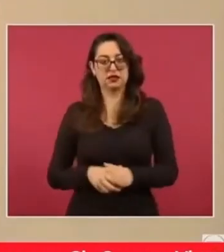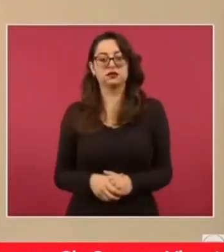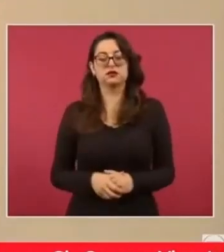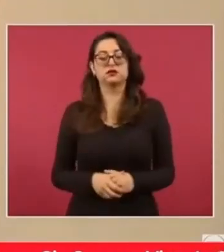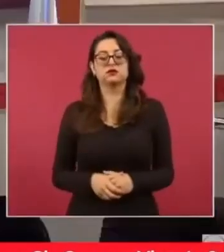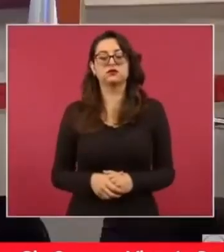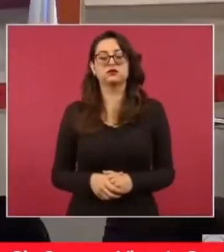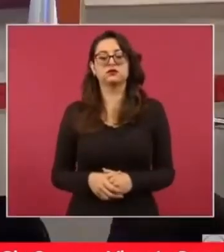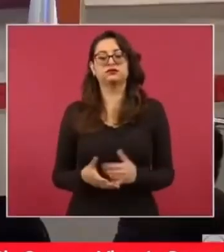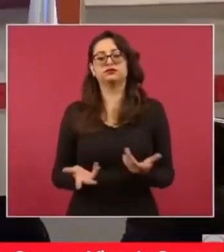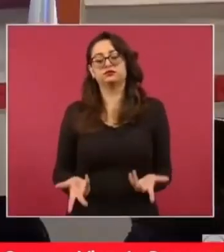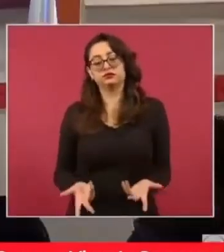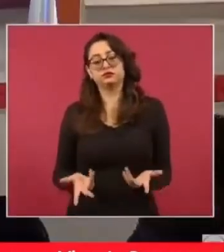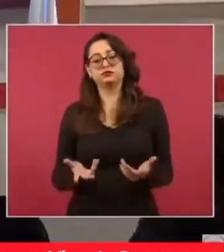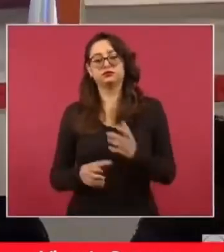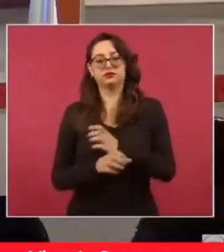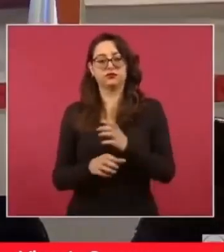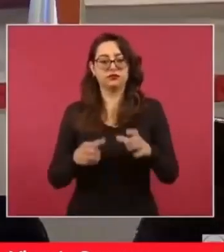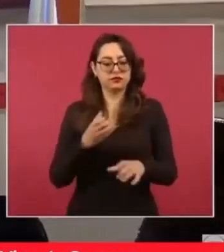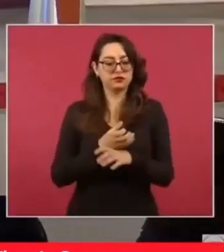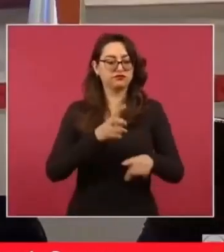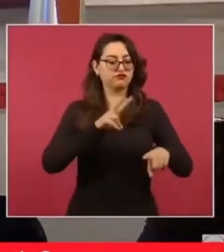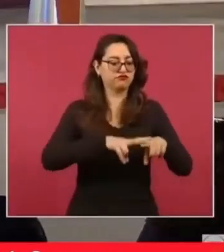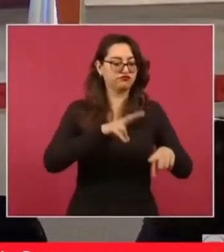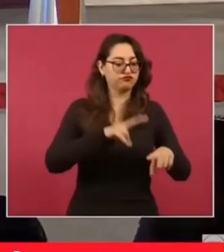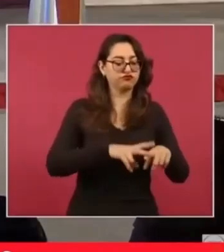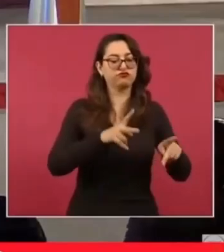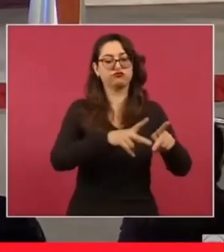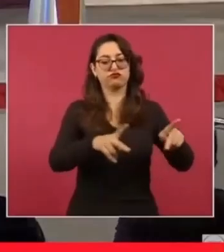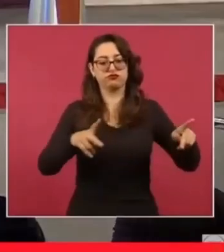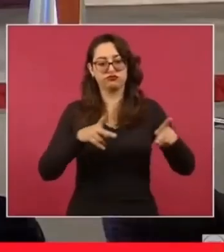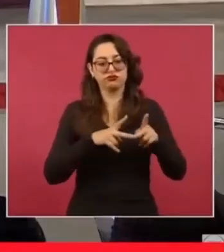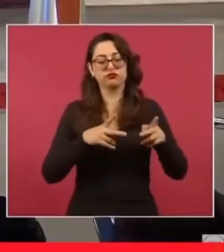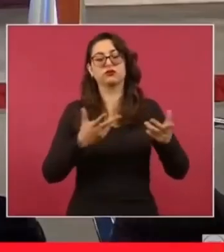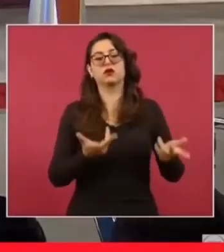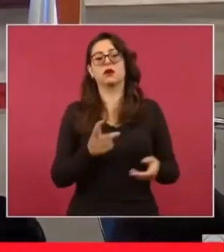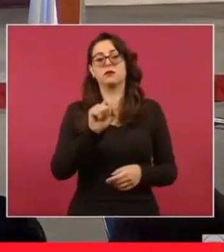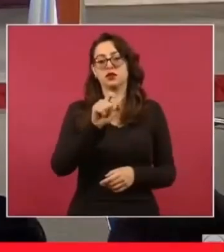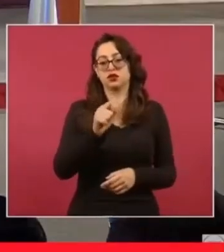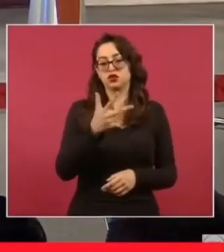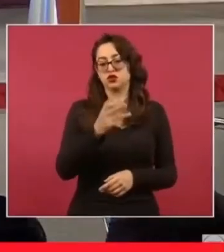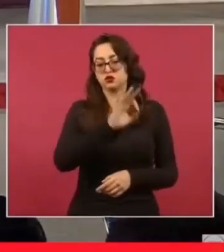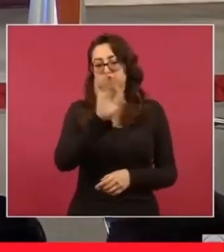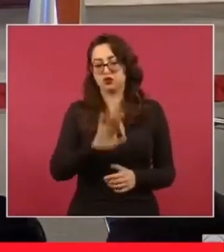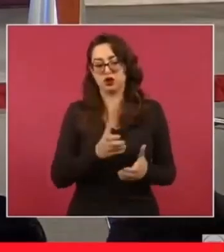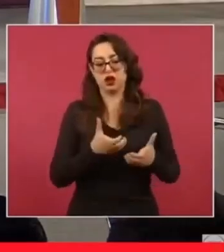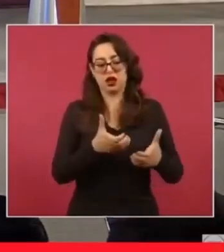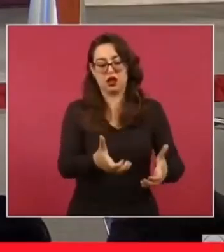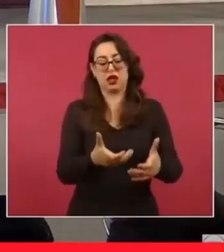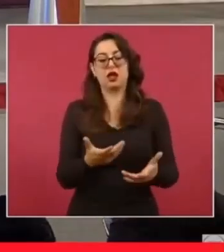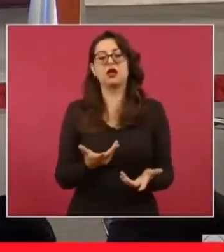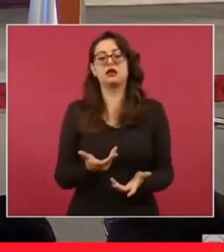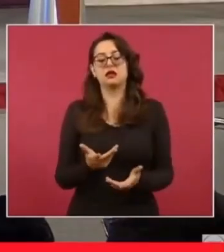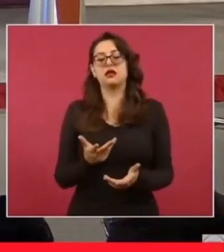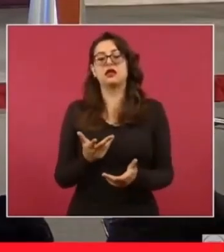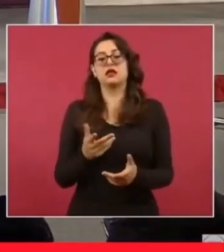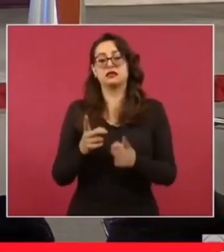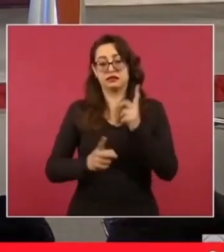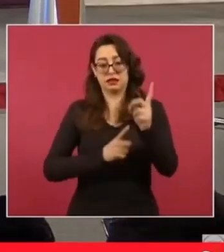los equipamientos, estamos hablando de parques y plazas el 29%, vialidades el 28%, deporte, que es lo que ahorita vamos a